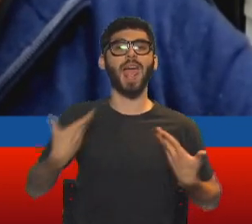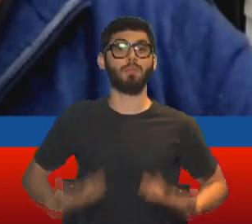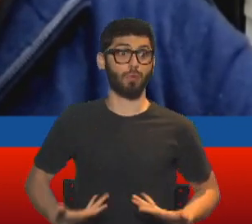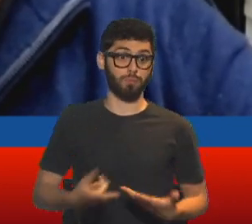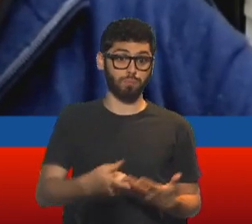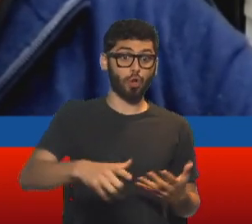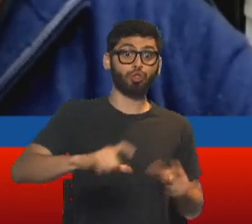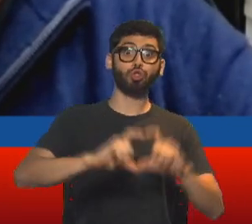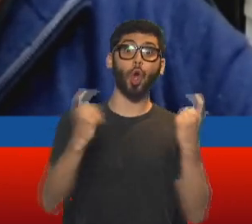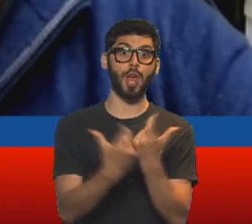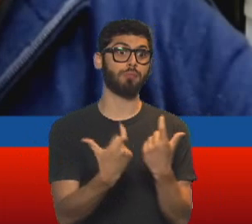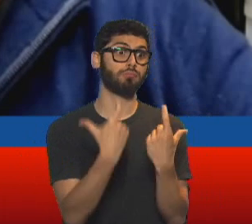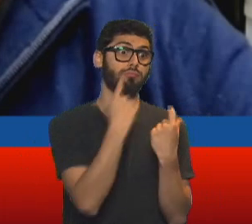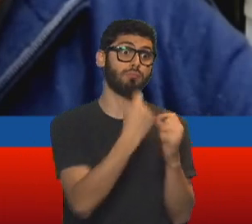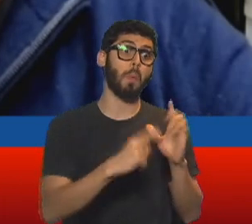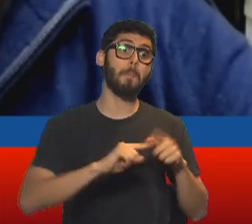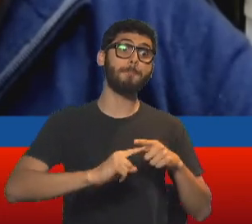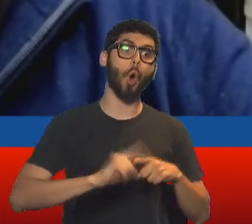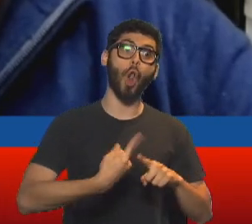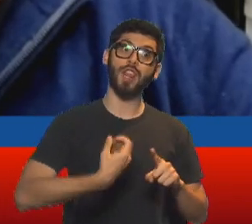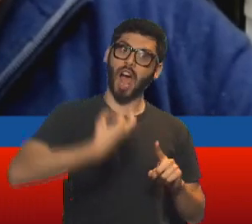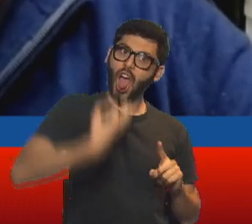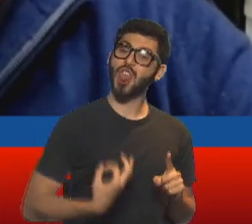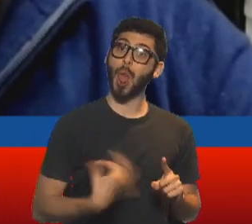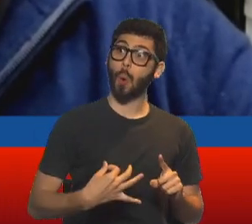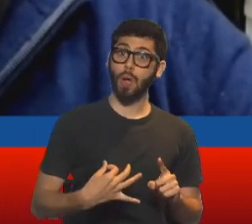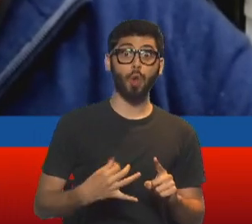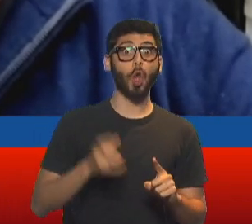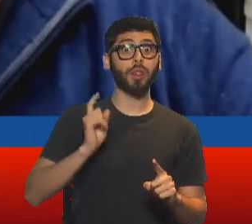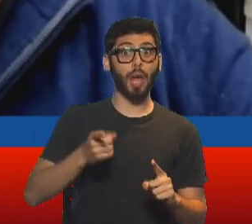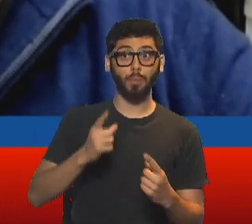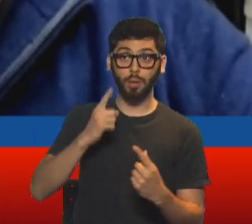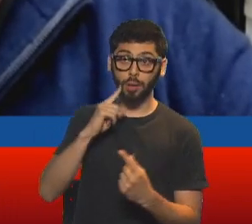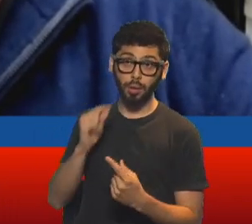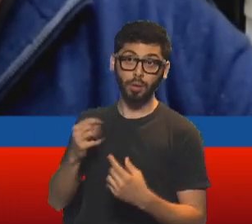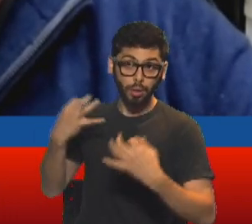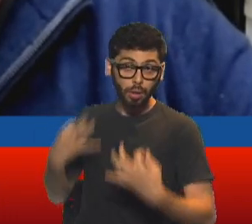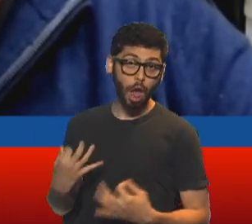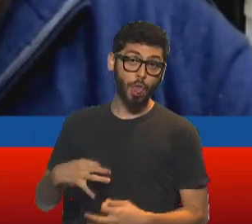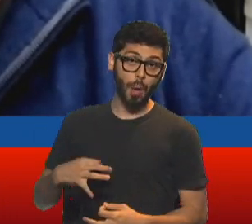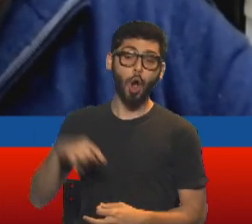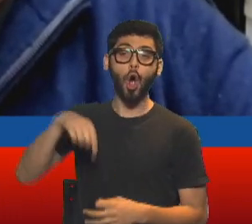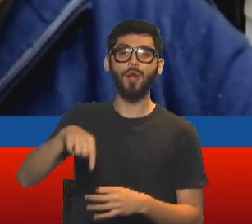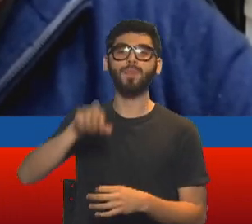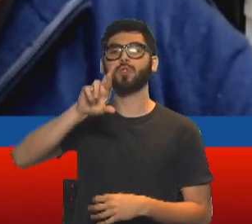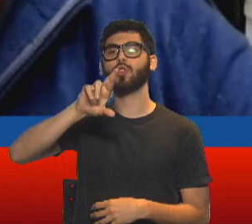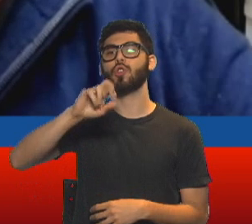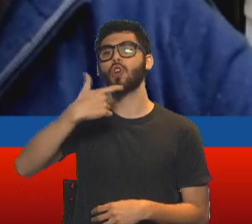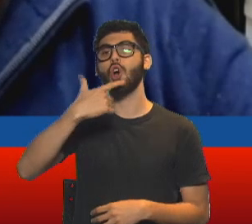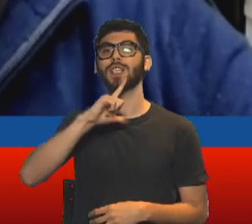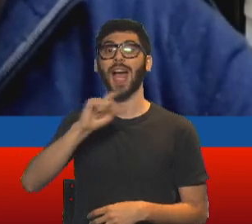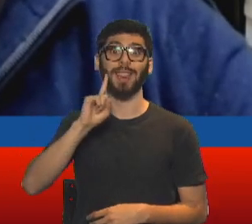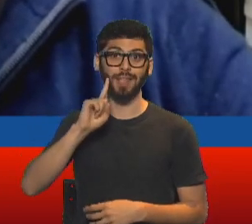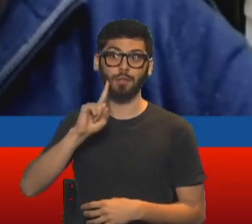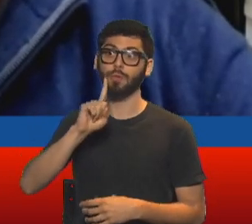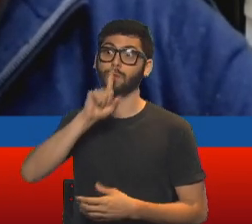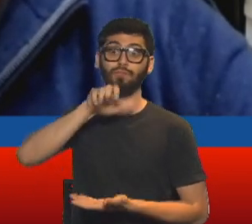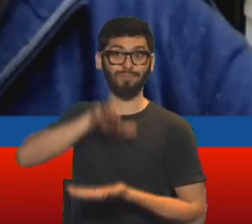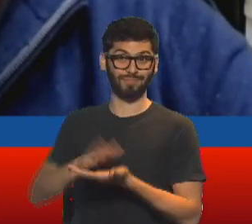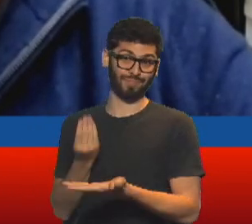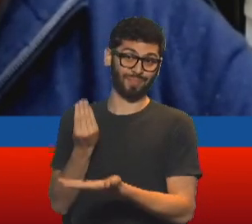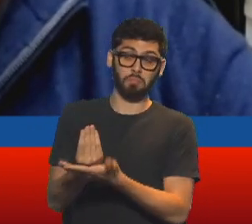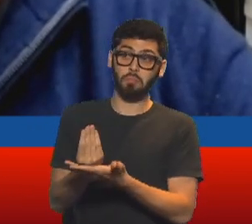por lo bajo, como fuera de agenda. Y vamos a sumar en esta noche a Andrés Gil Domínguez, abogado constitucionalista, a quien ya tenemos